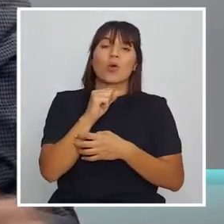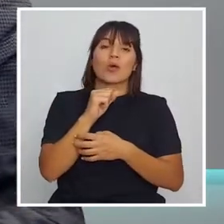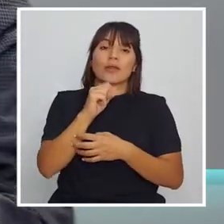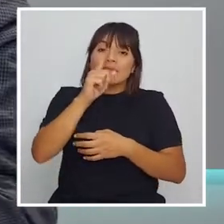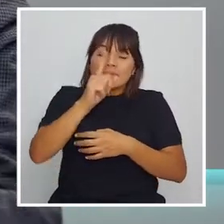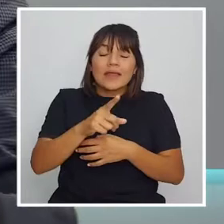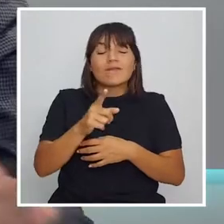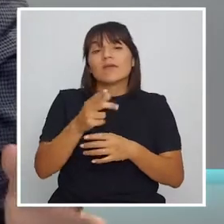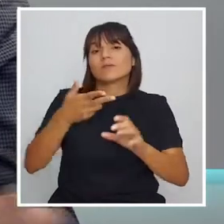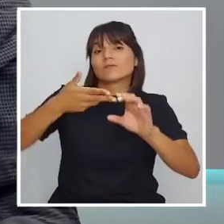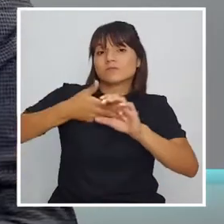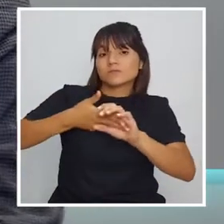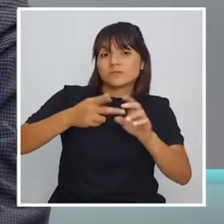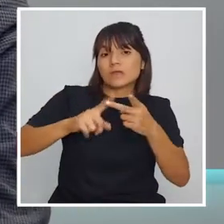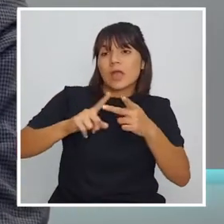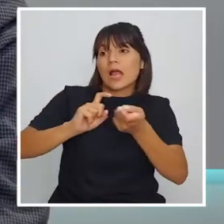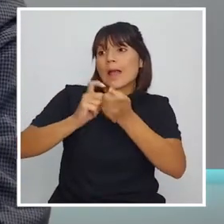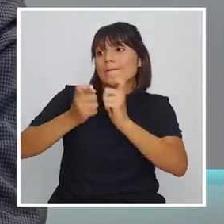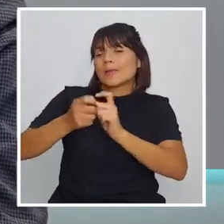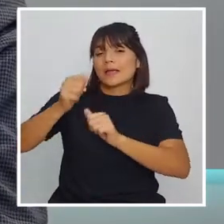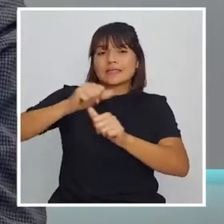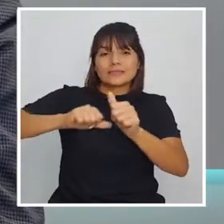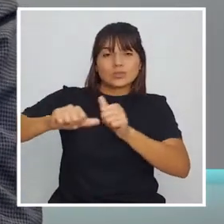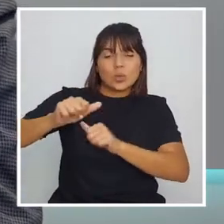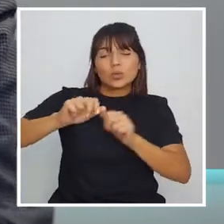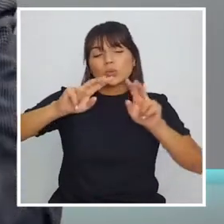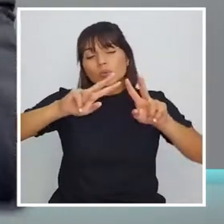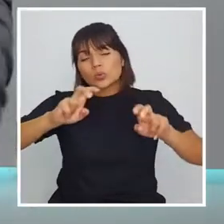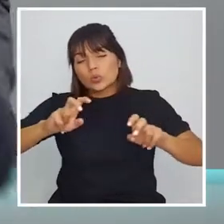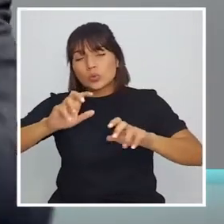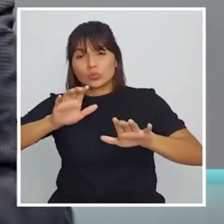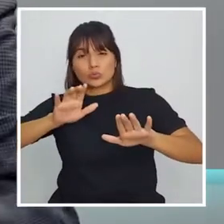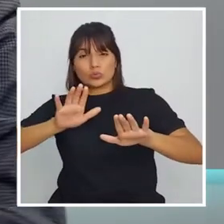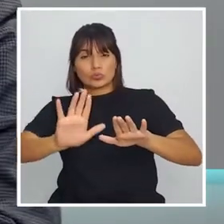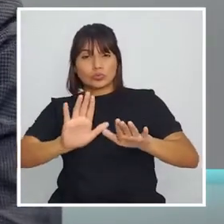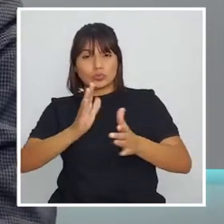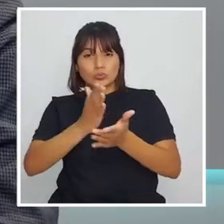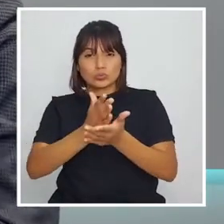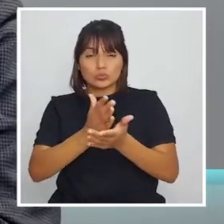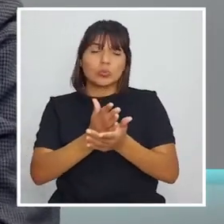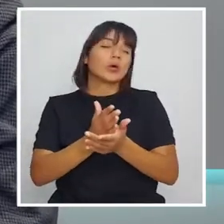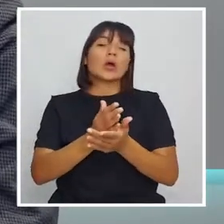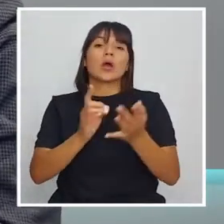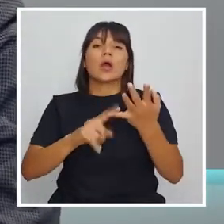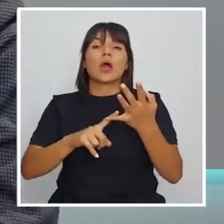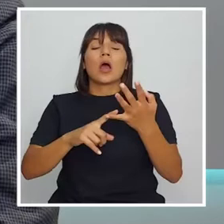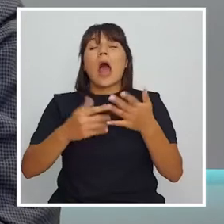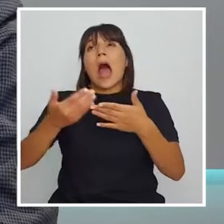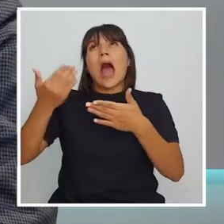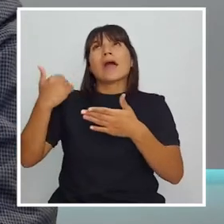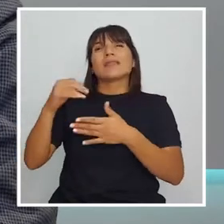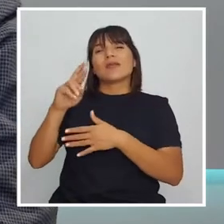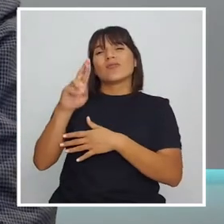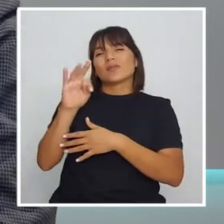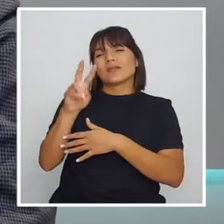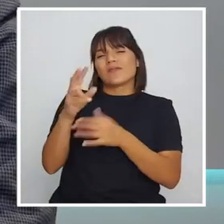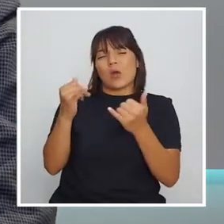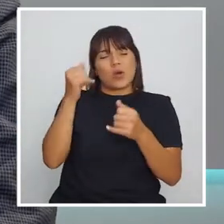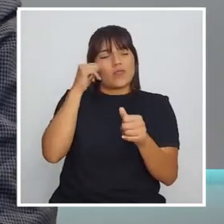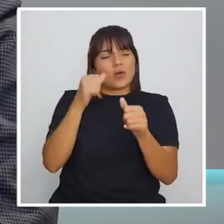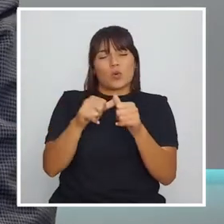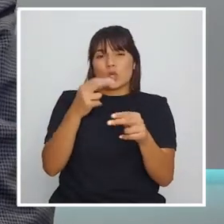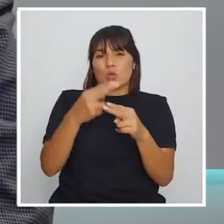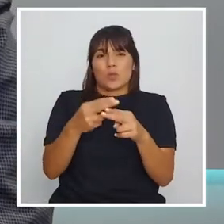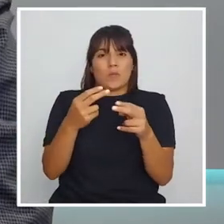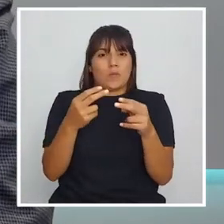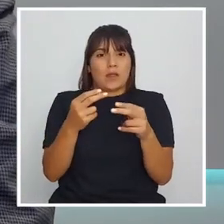los aceites, revisarle los frenos, hay que ir antes era retail, ahora ya no me acuerdo cómo se llama. Y